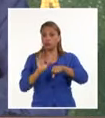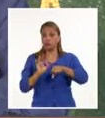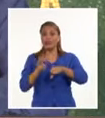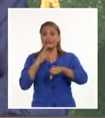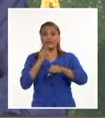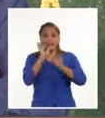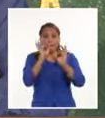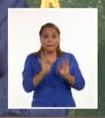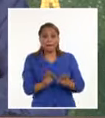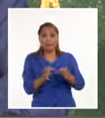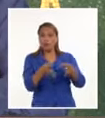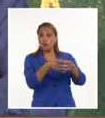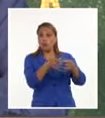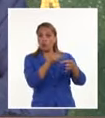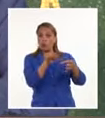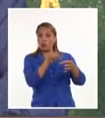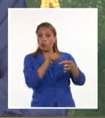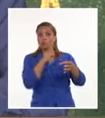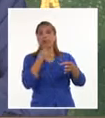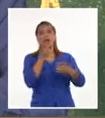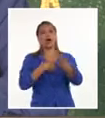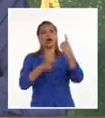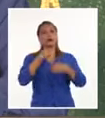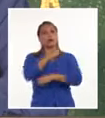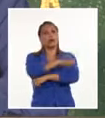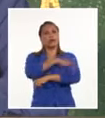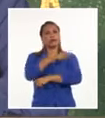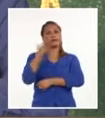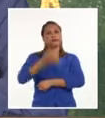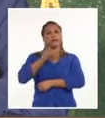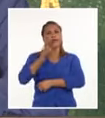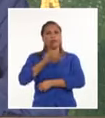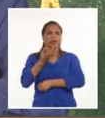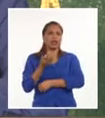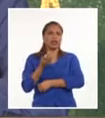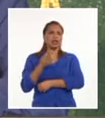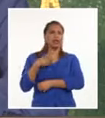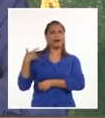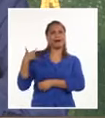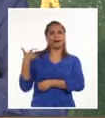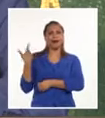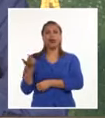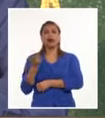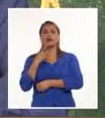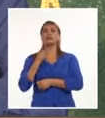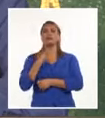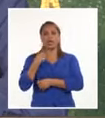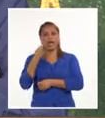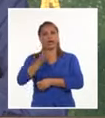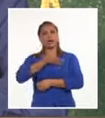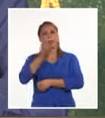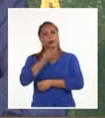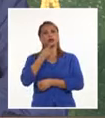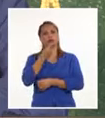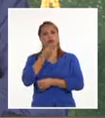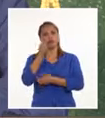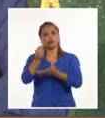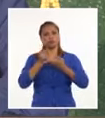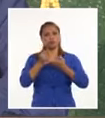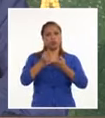propio Comité de Descolonización, varios países han manifestado su apoyo a